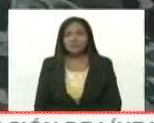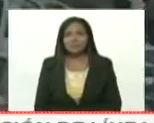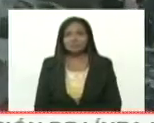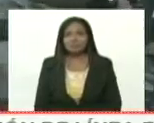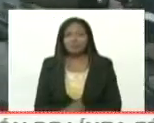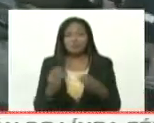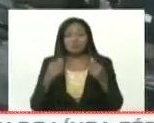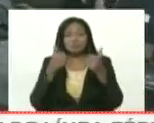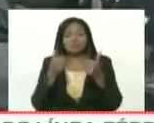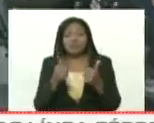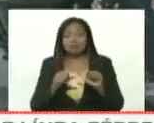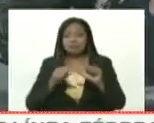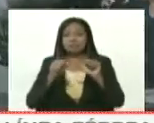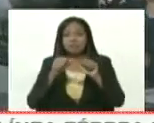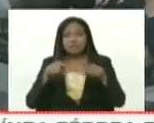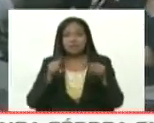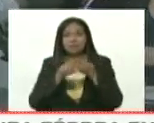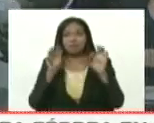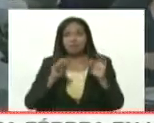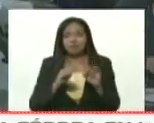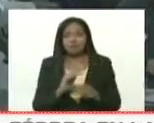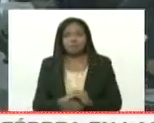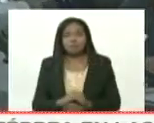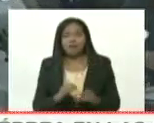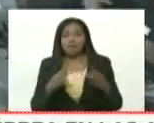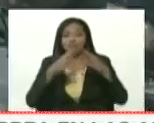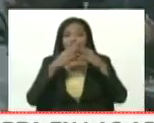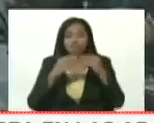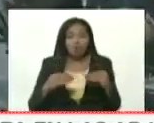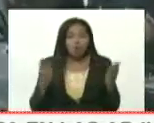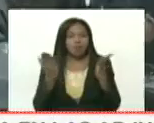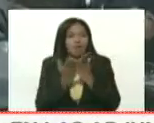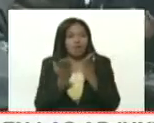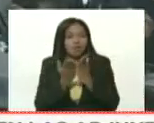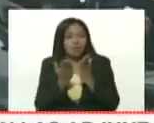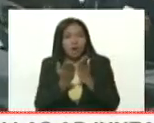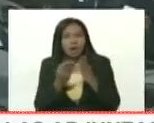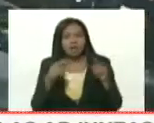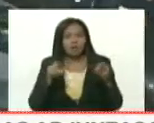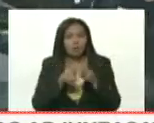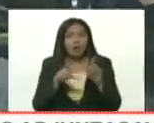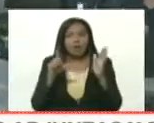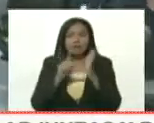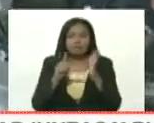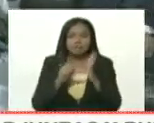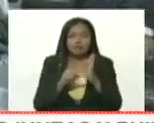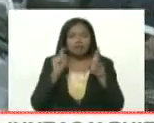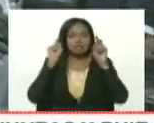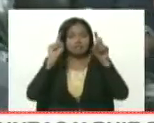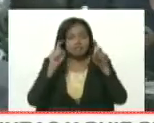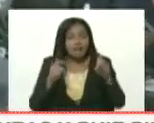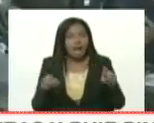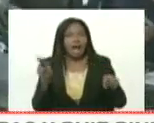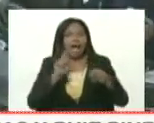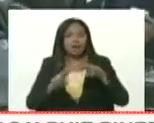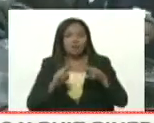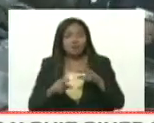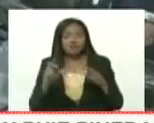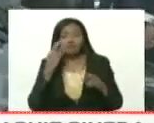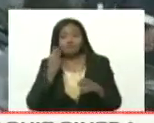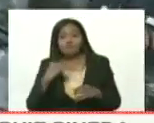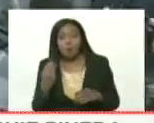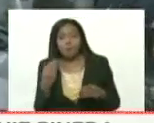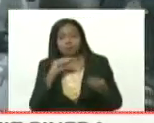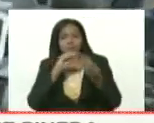Muy bien, sigan adelante, muchachos. Así claro. Debe ser en todos los colegios, escuelas, liceos, enseñar a otros muchachos el